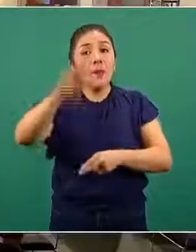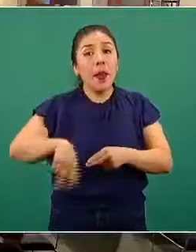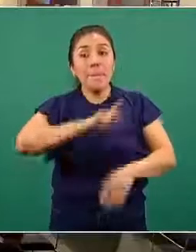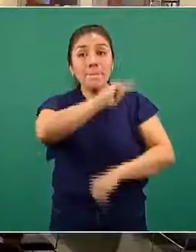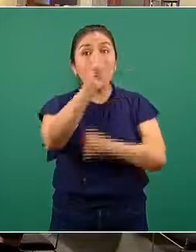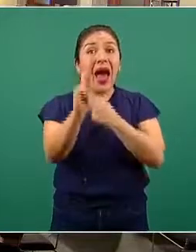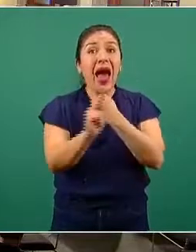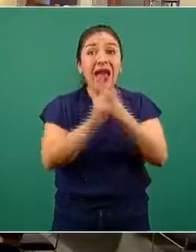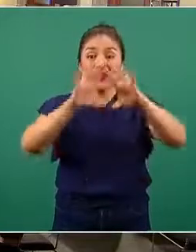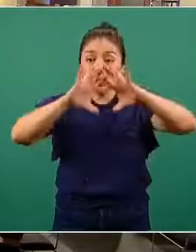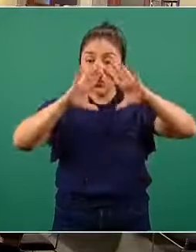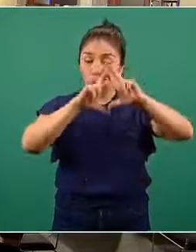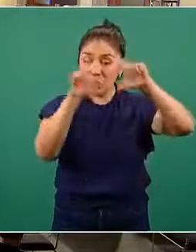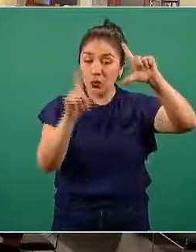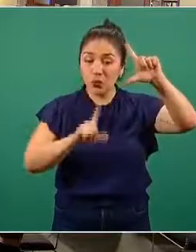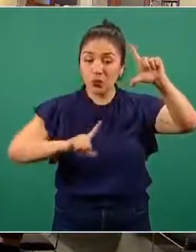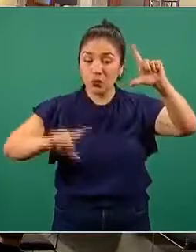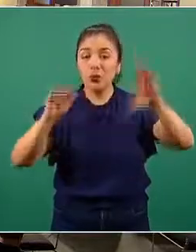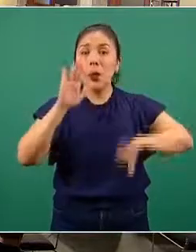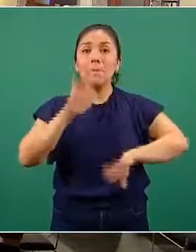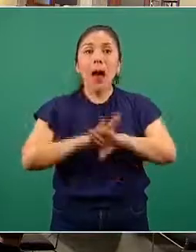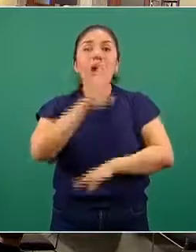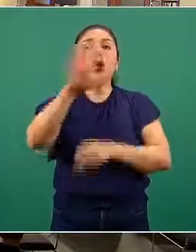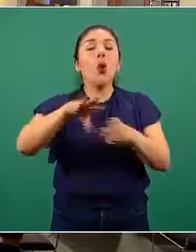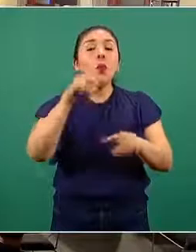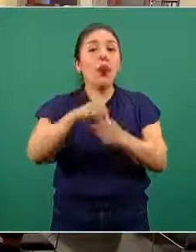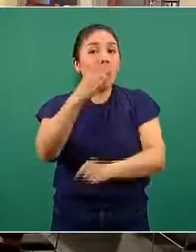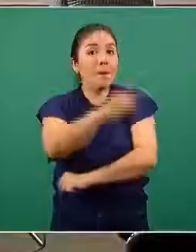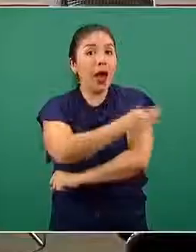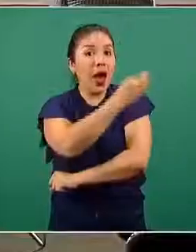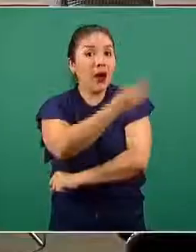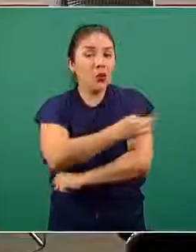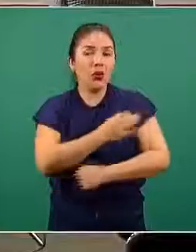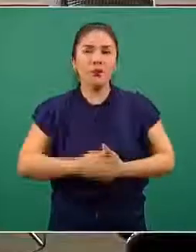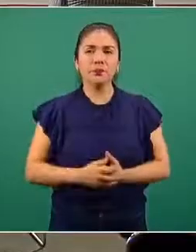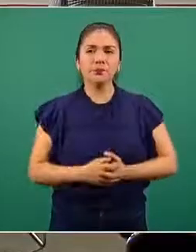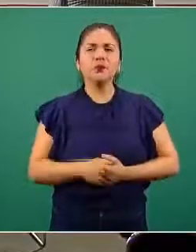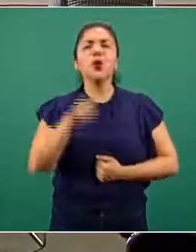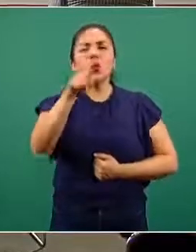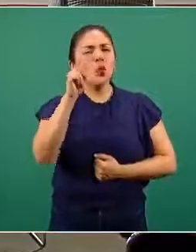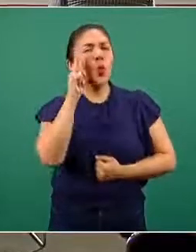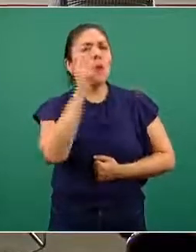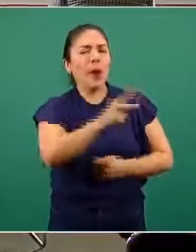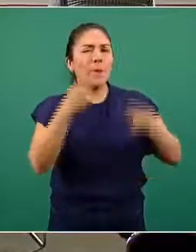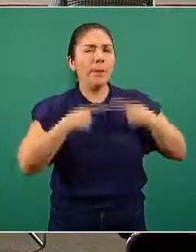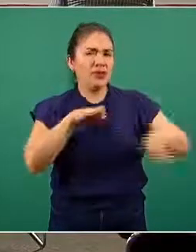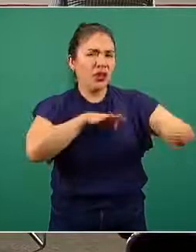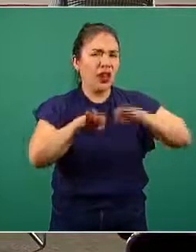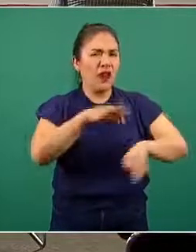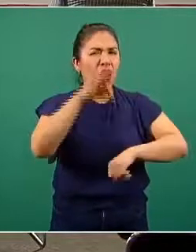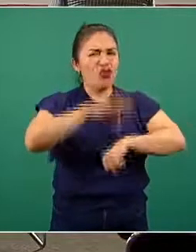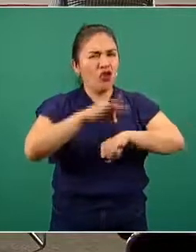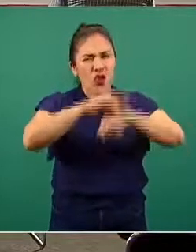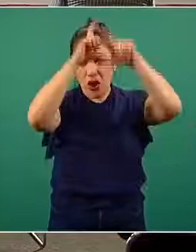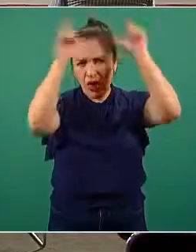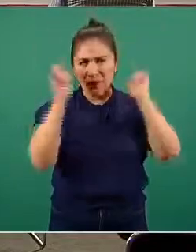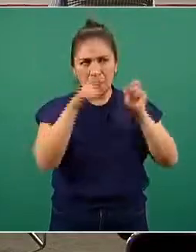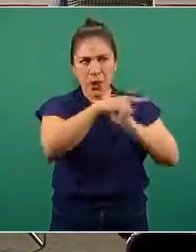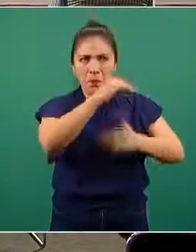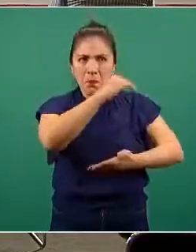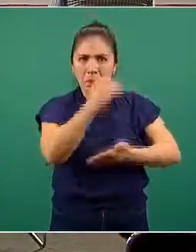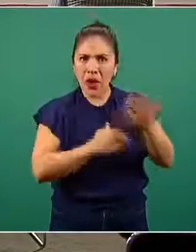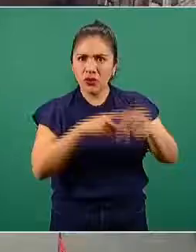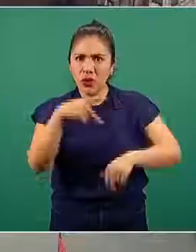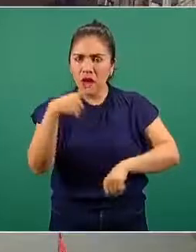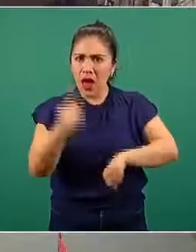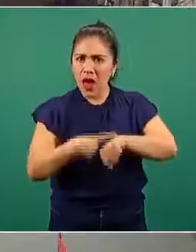alcanzando mayor número en las coberturas. ¿Y si le ha ayudado al personal de salud? ¿Ya no se infecta o ya han